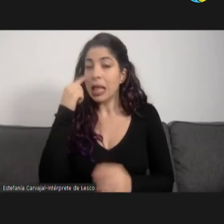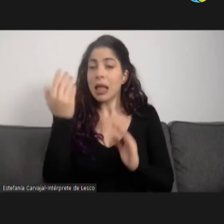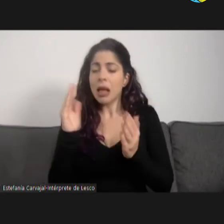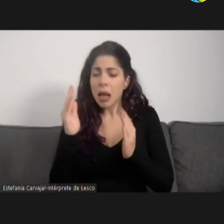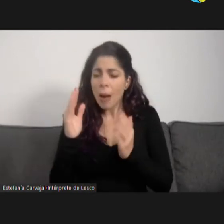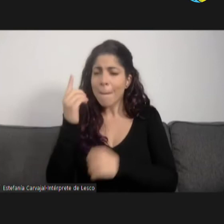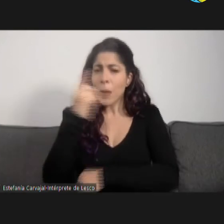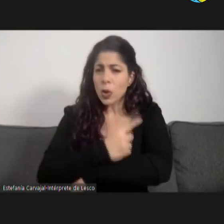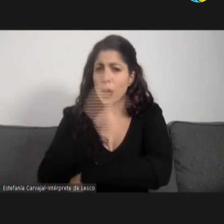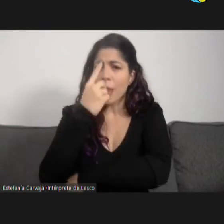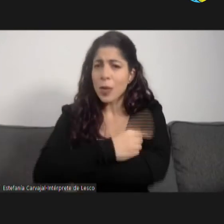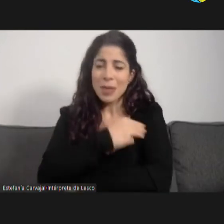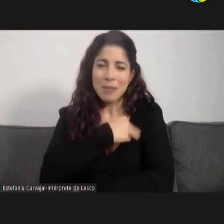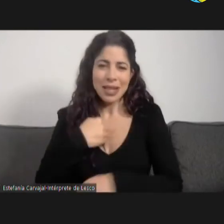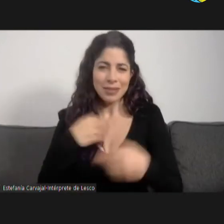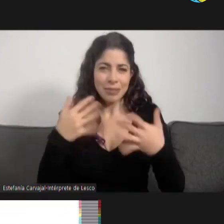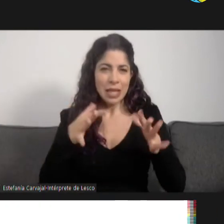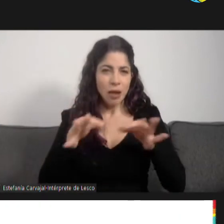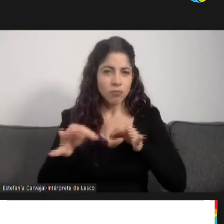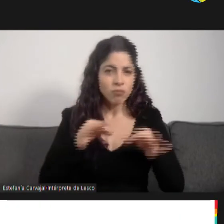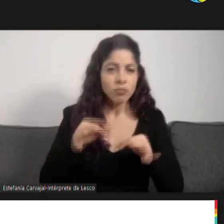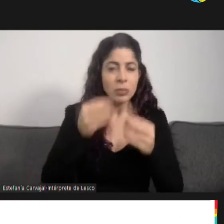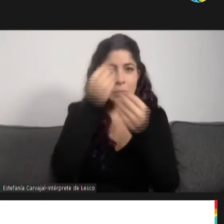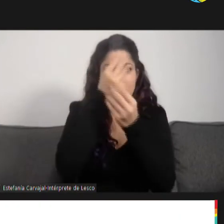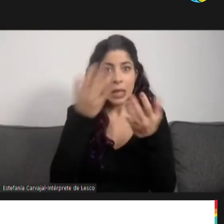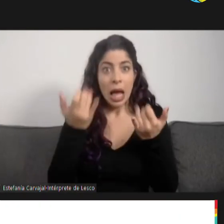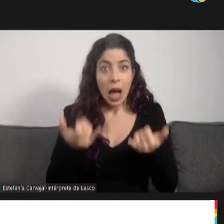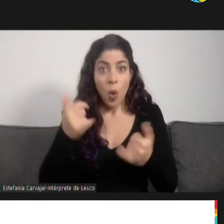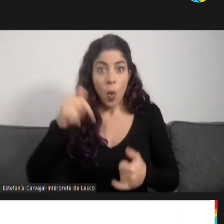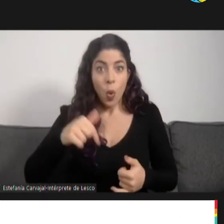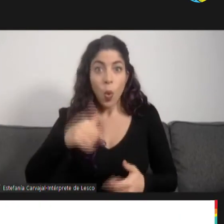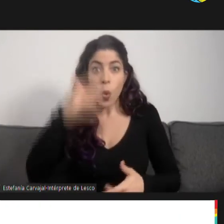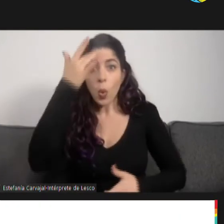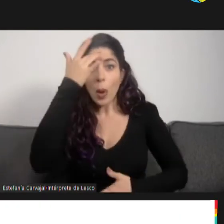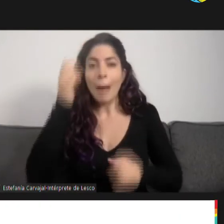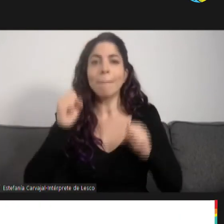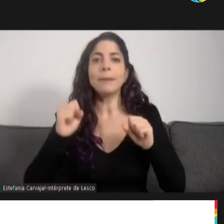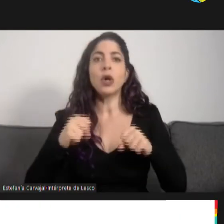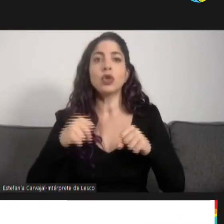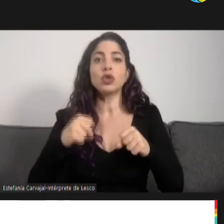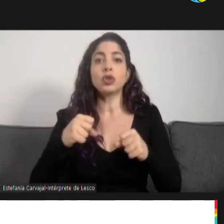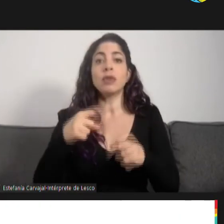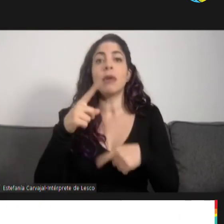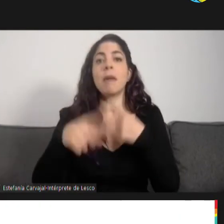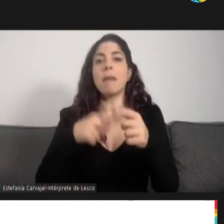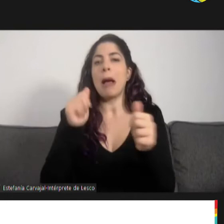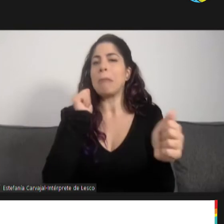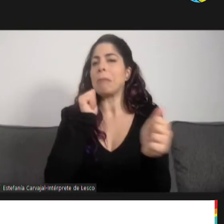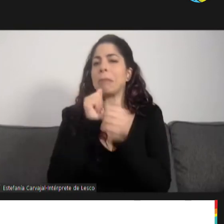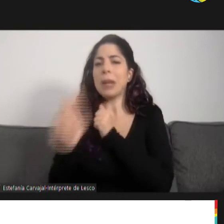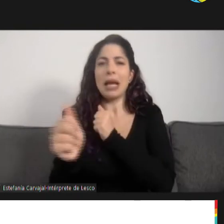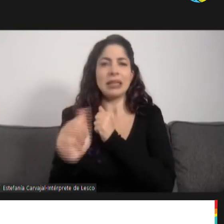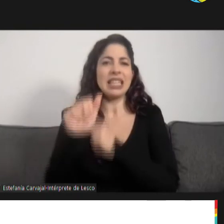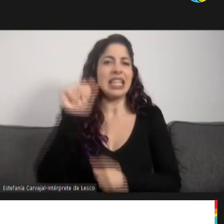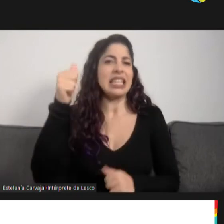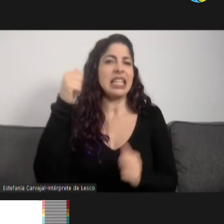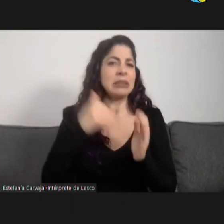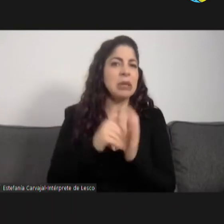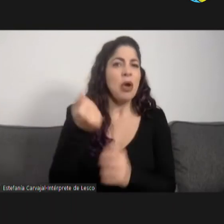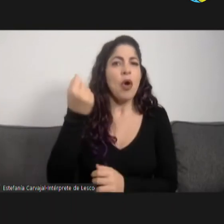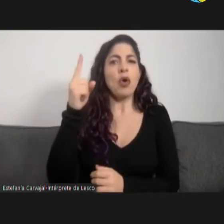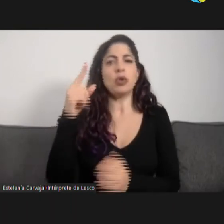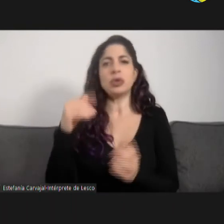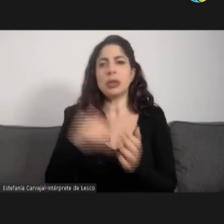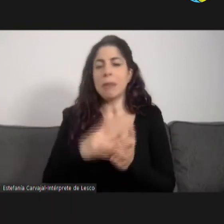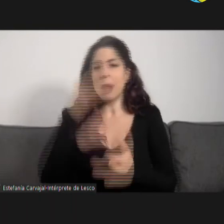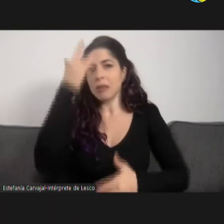lo que el señor ministro nos ha anunciado de los casos que tenemos para hoy, es posible que terminemos superando los 10,000, 11,000 casos la